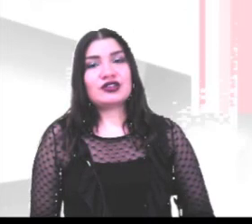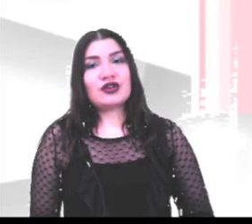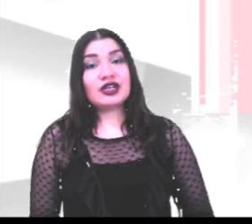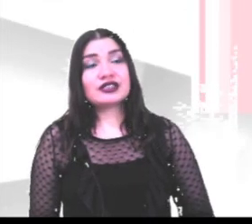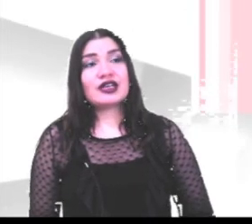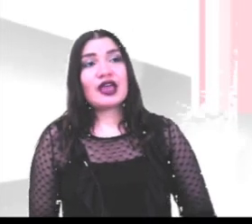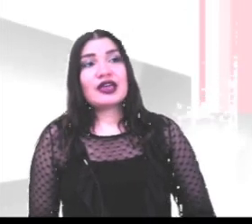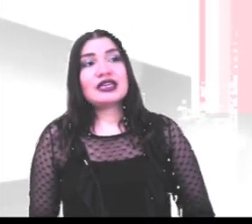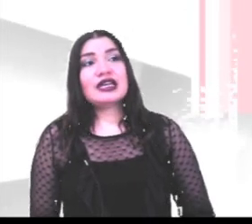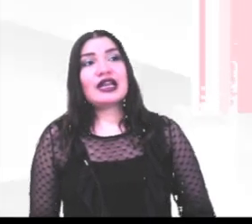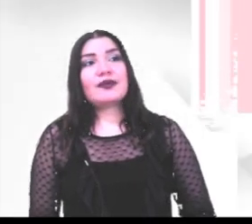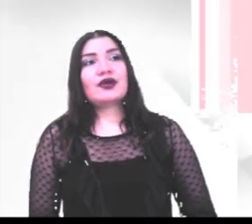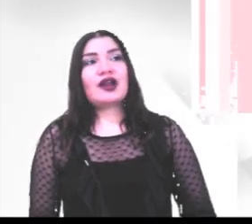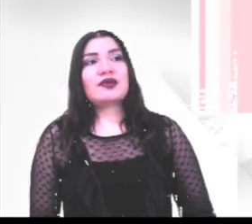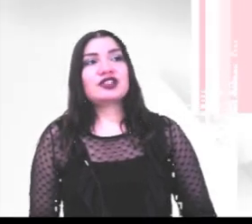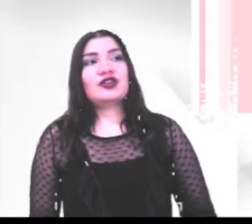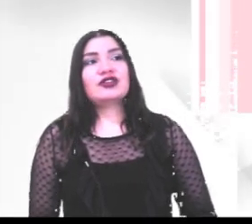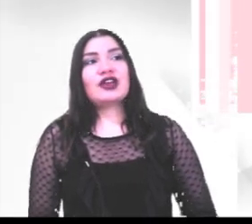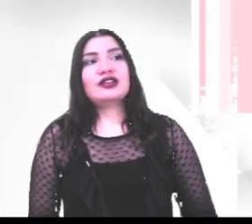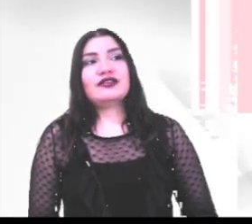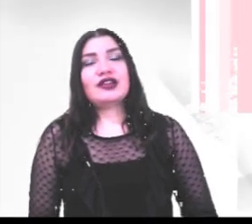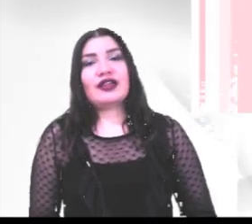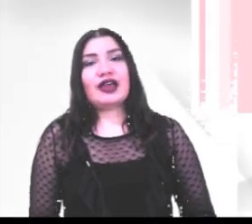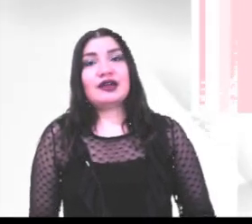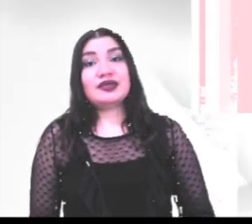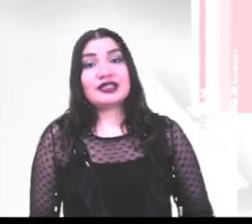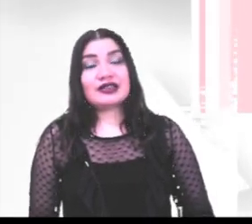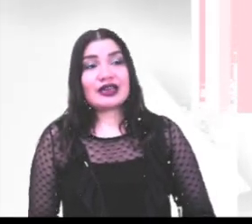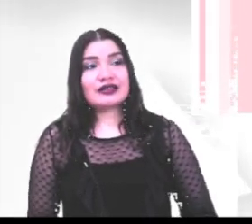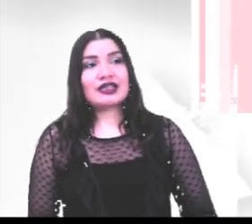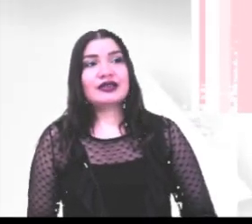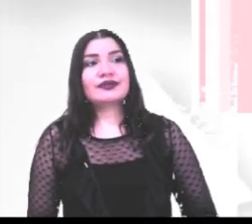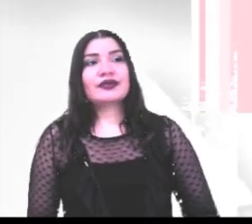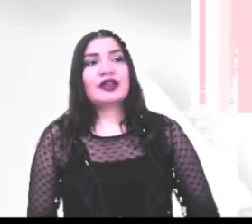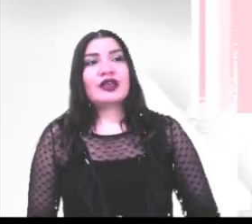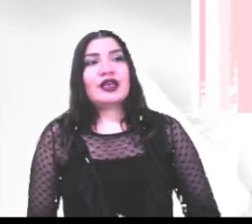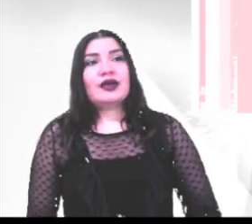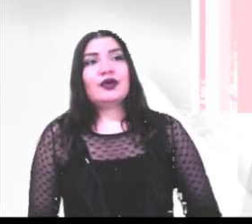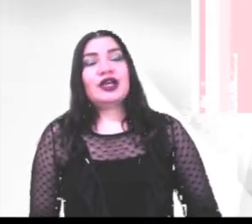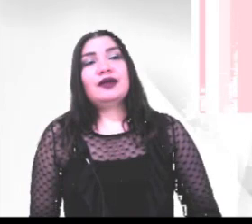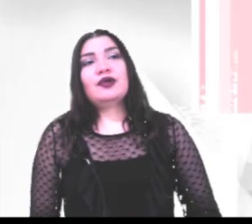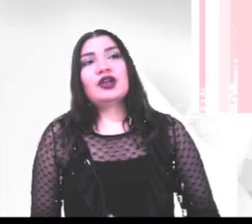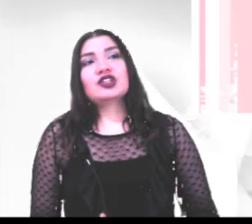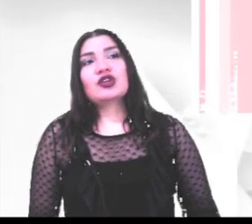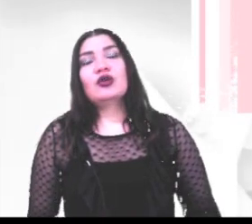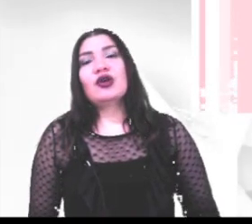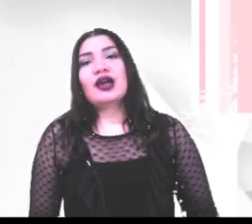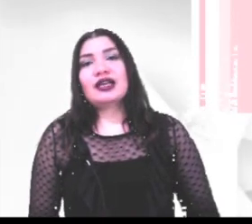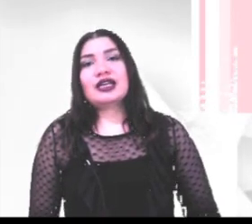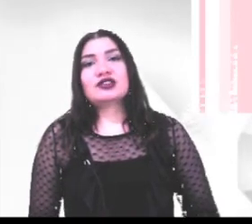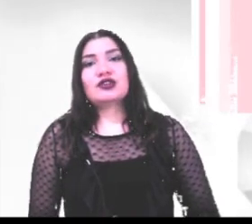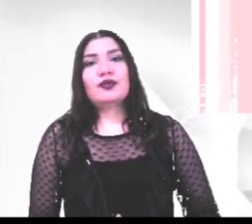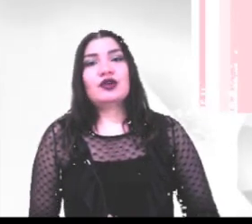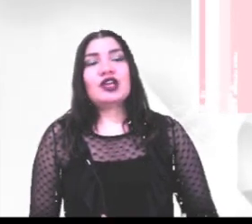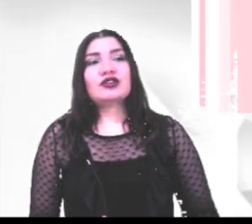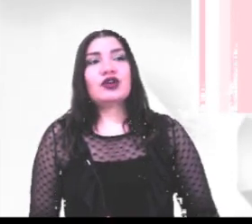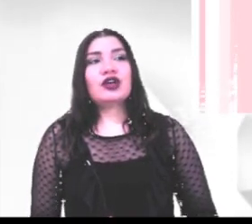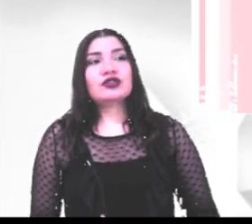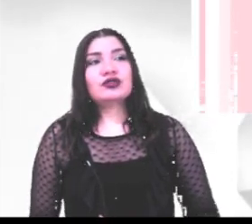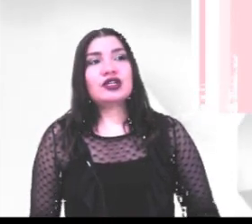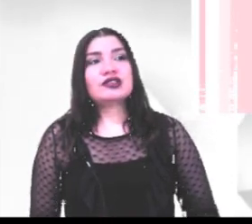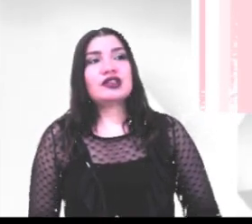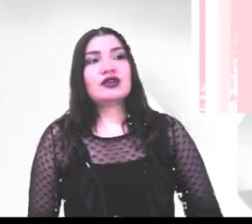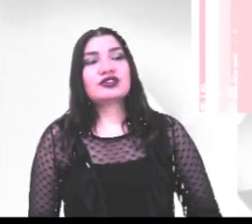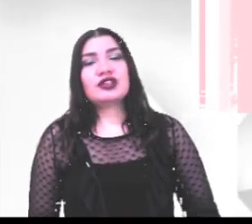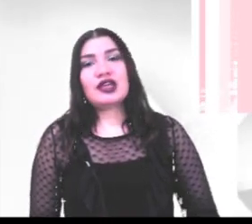instalaciones y la programación de actividades al visitante por ejemplo en estos lugares que son proyectos